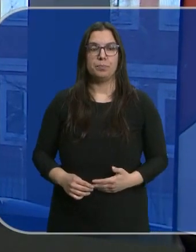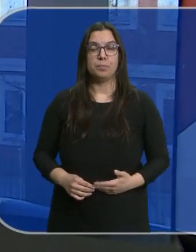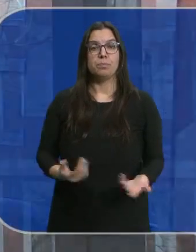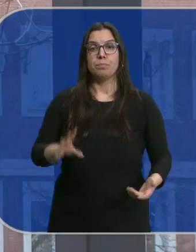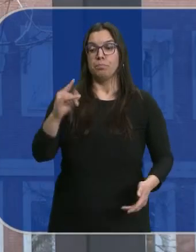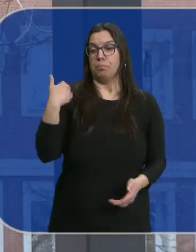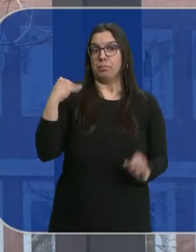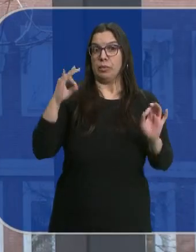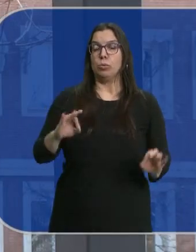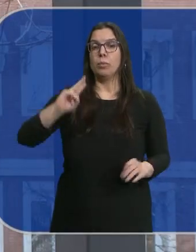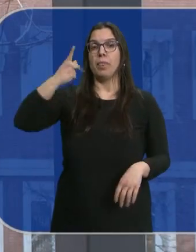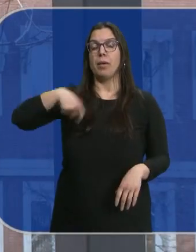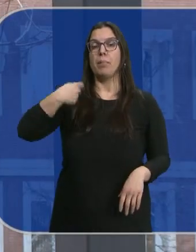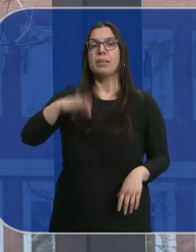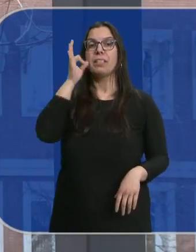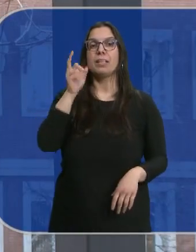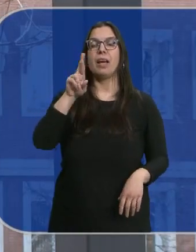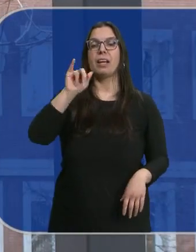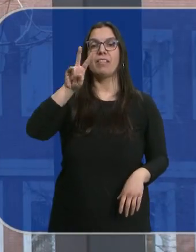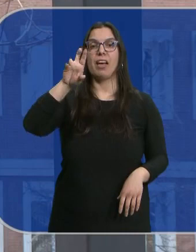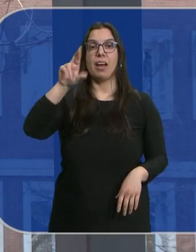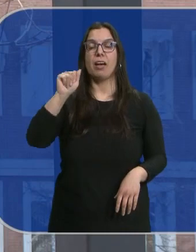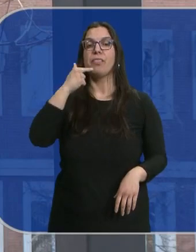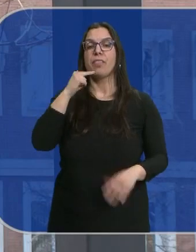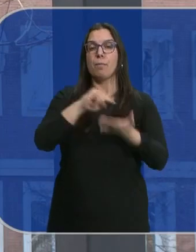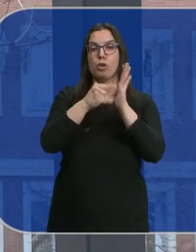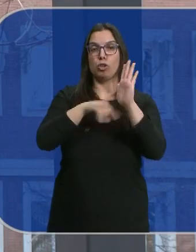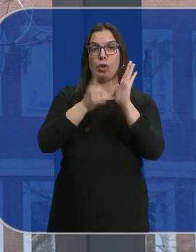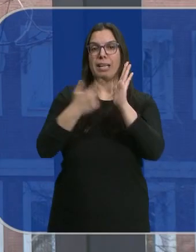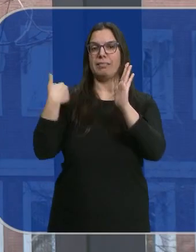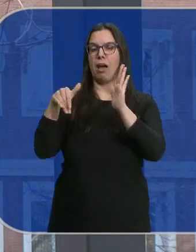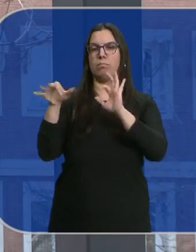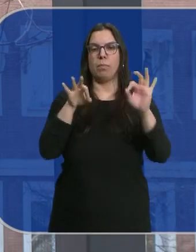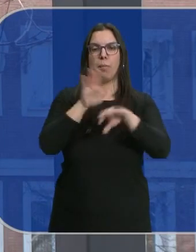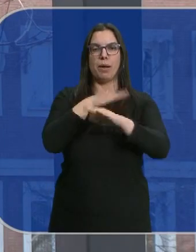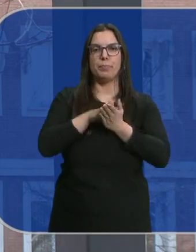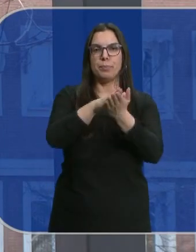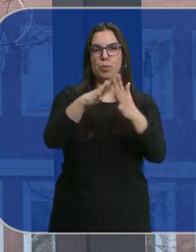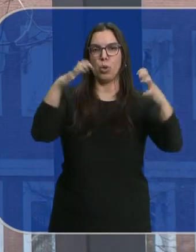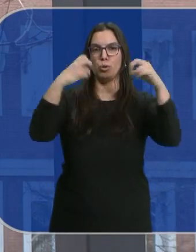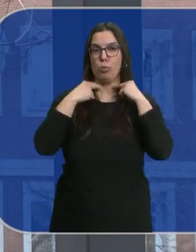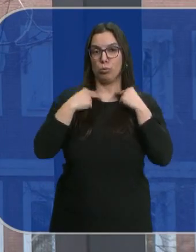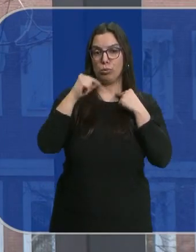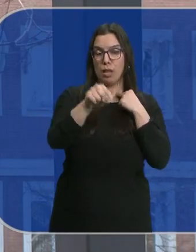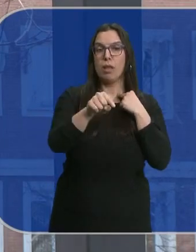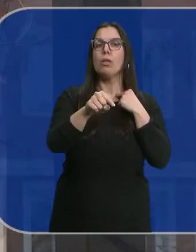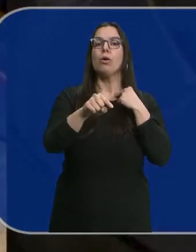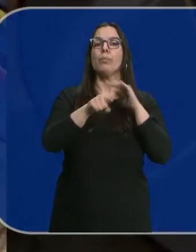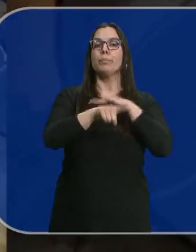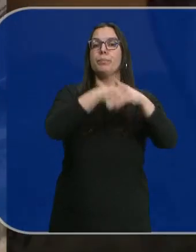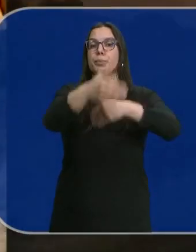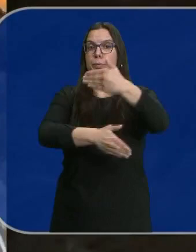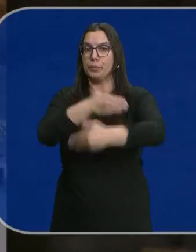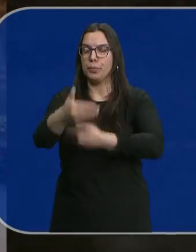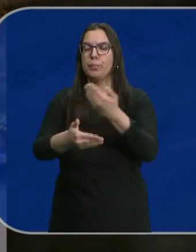Sí, ha sido hace unos momentos. La vicepresidenta Rivera ha dicho que este proyecto de ley ya está listo para pasar por el Congreso de los Diputados y llevar a cabo su